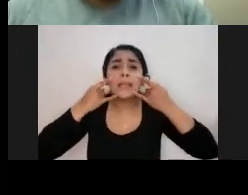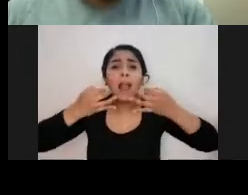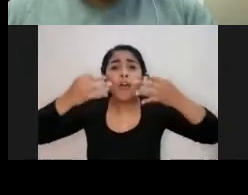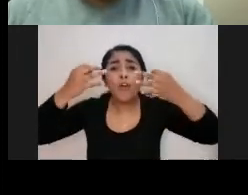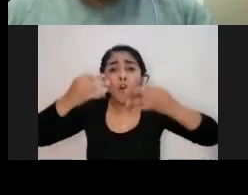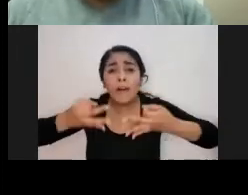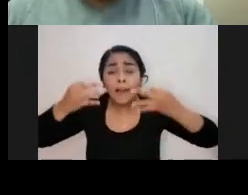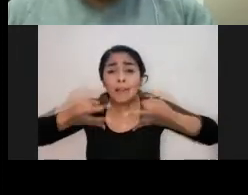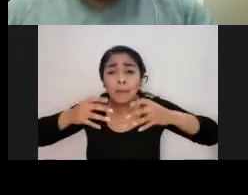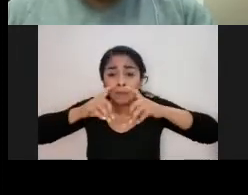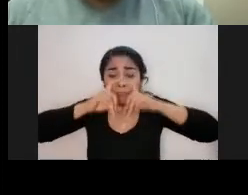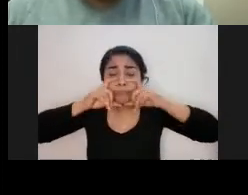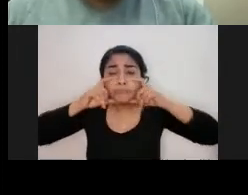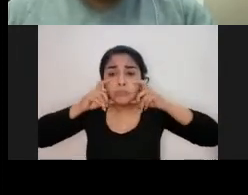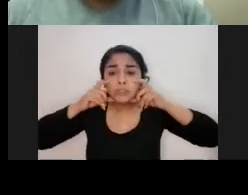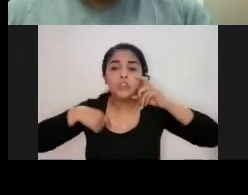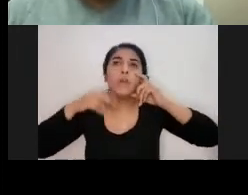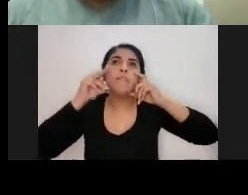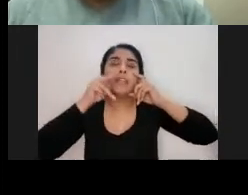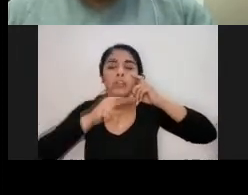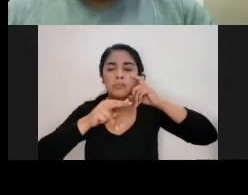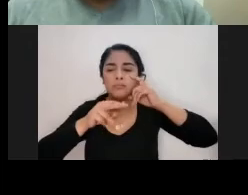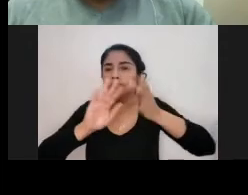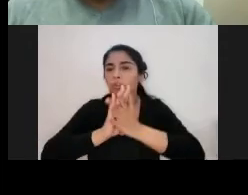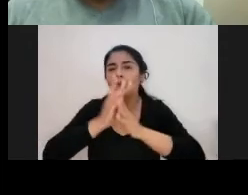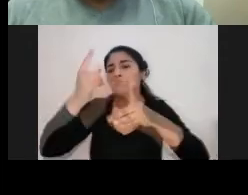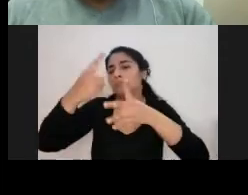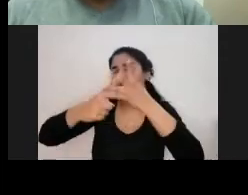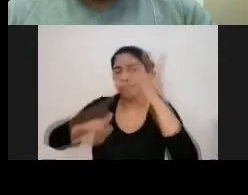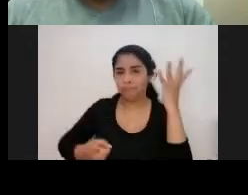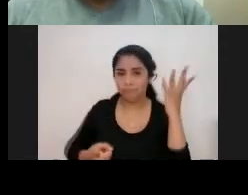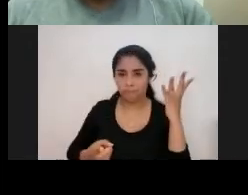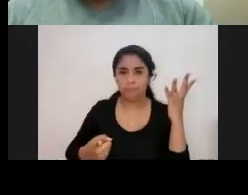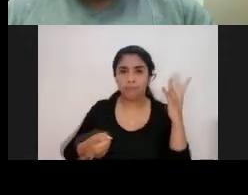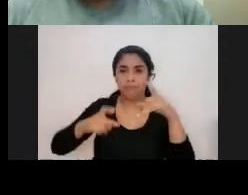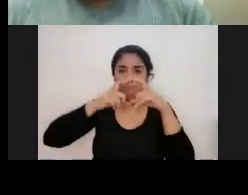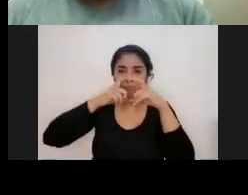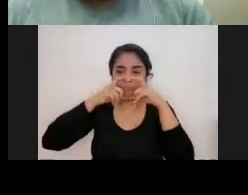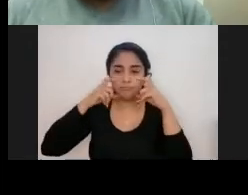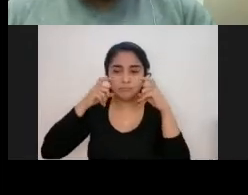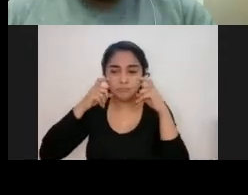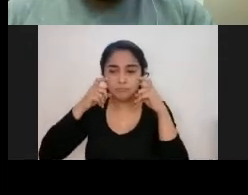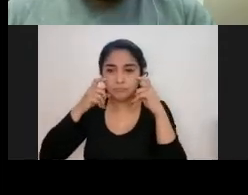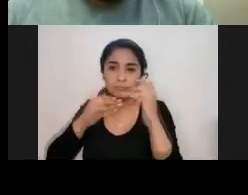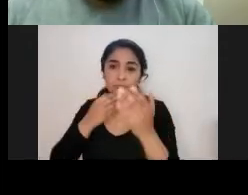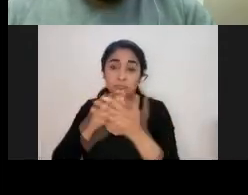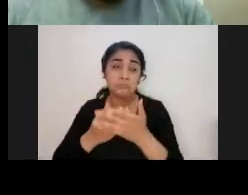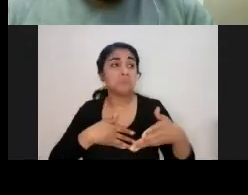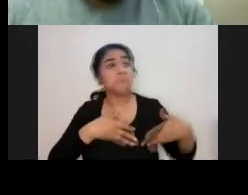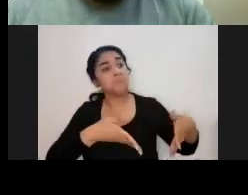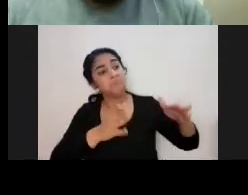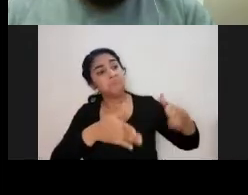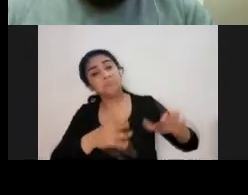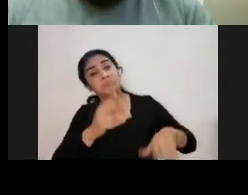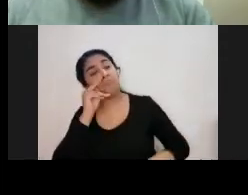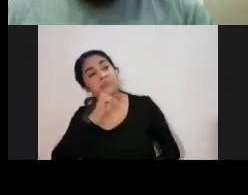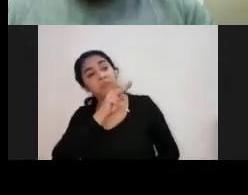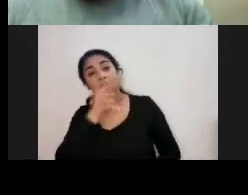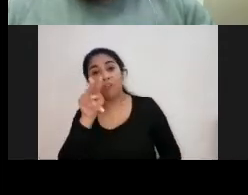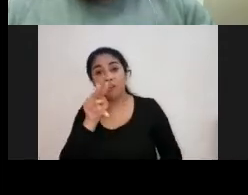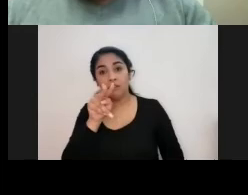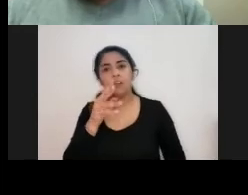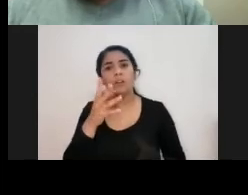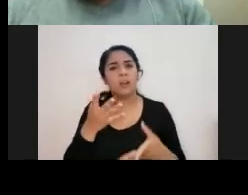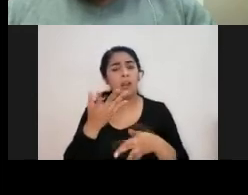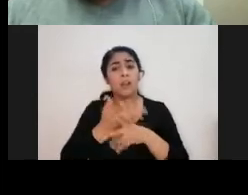¿ya? Yo he visto todas estas formas cuando voy en la calle, y hay una forma